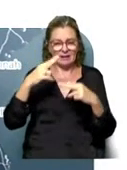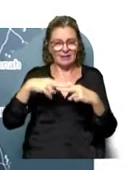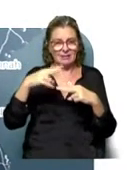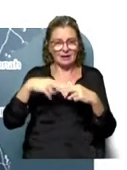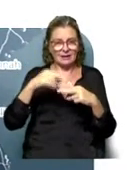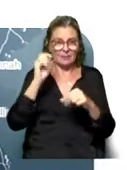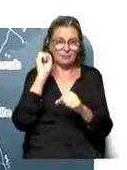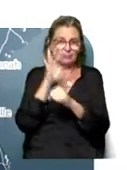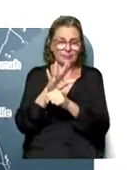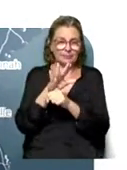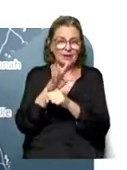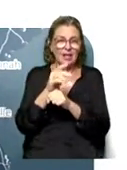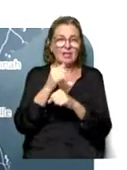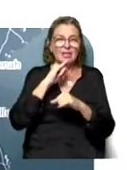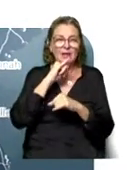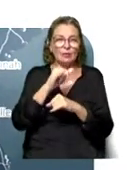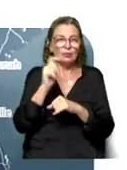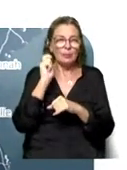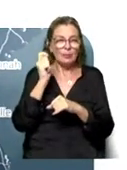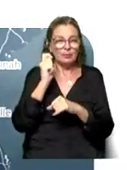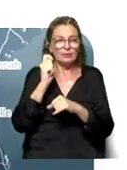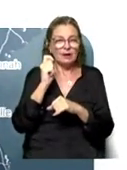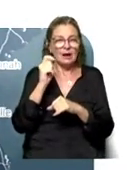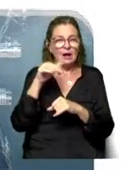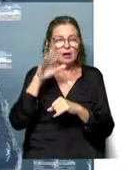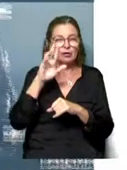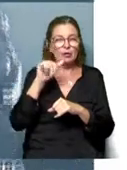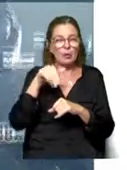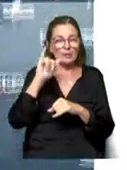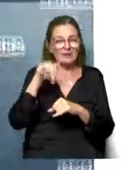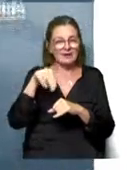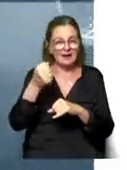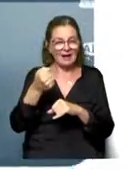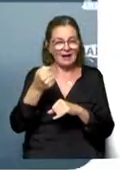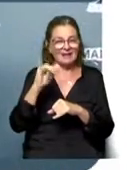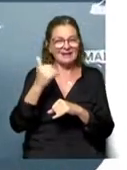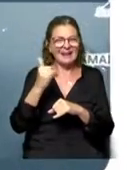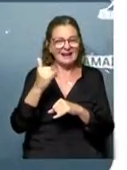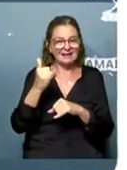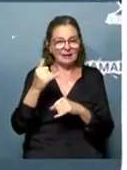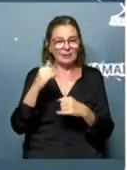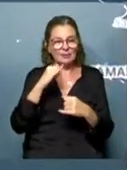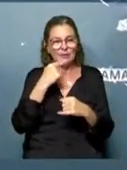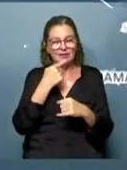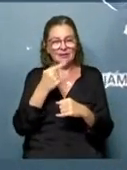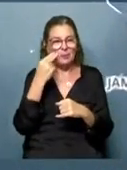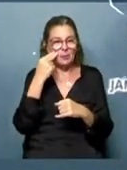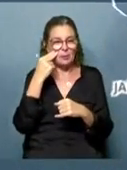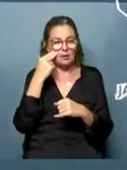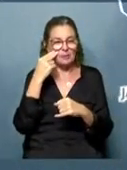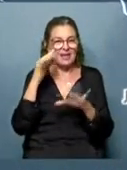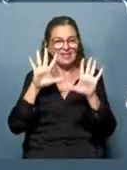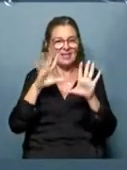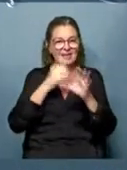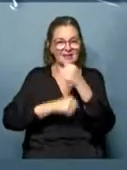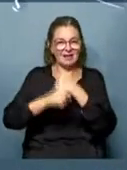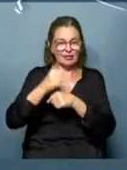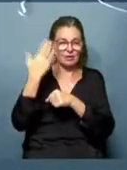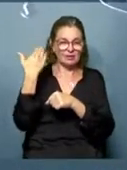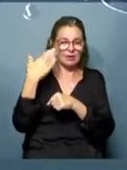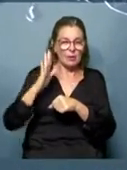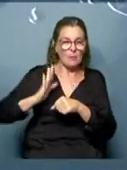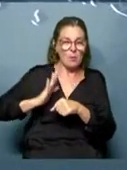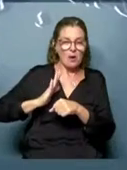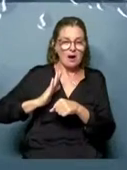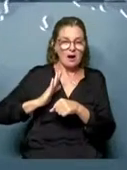tras la denuncia pública de Romina Celeste Papazo contra Yamandú Orsi por presuntamente agredir hace 10 años a una mujer trans